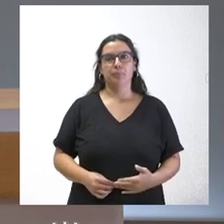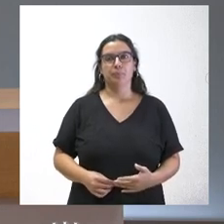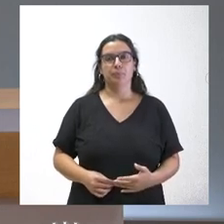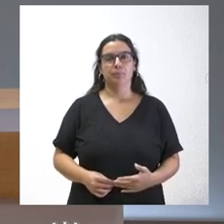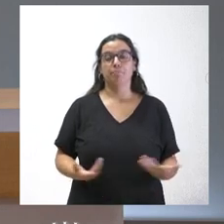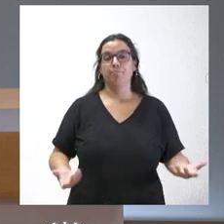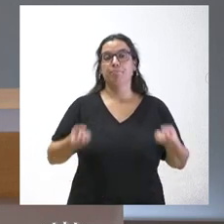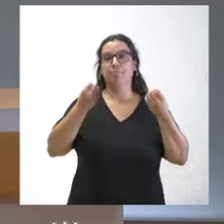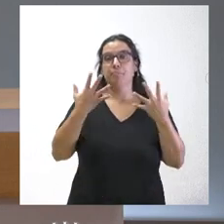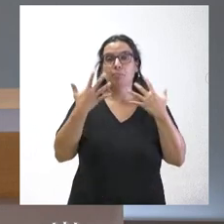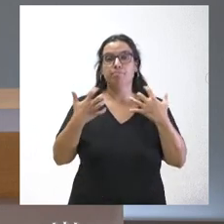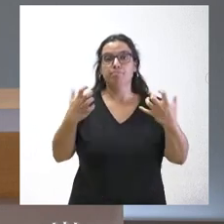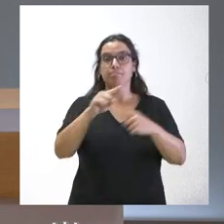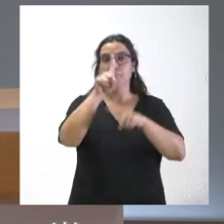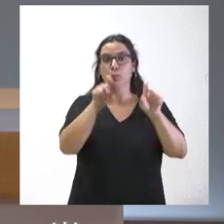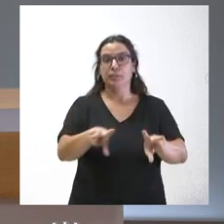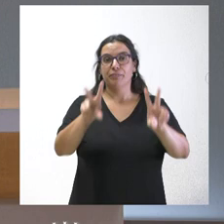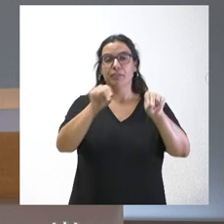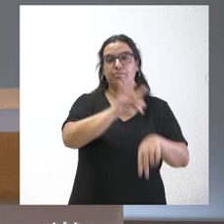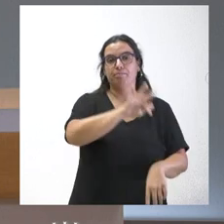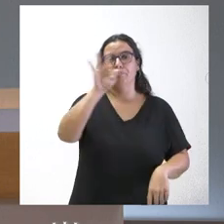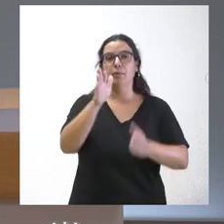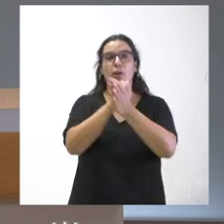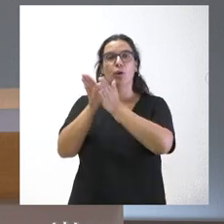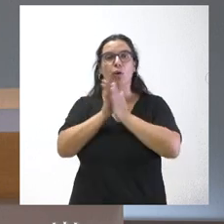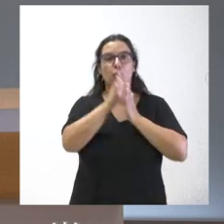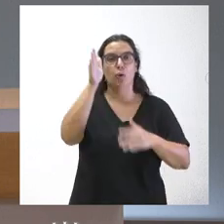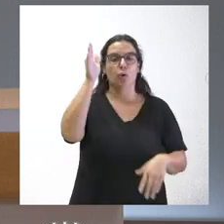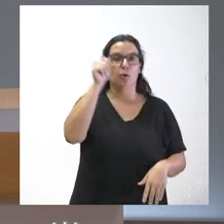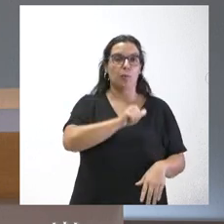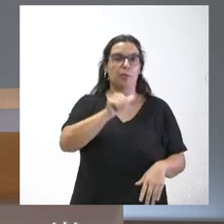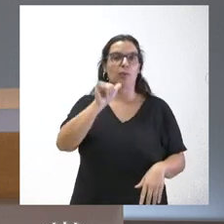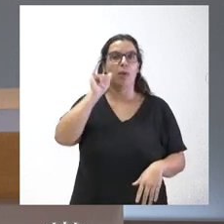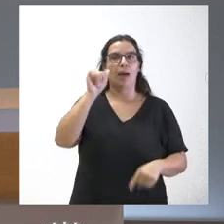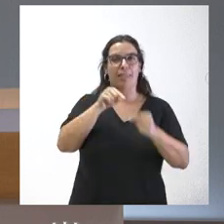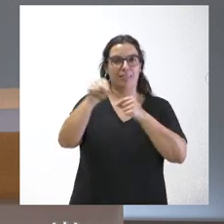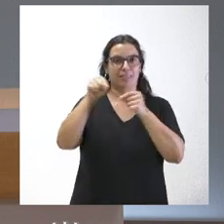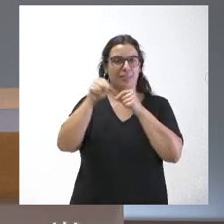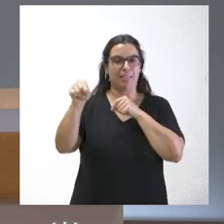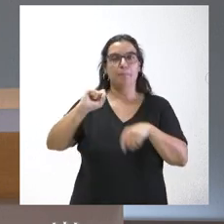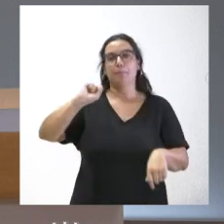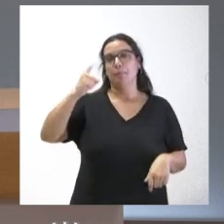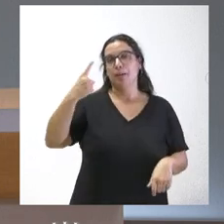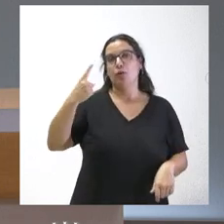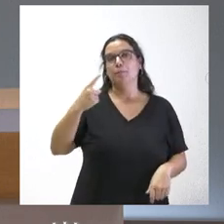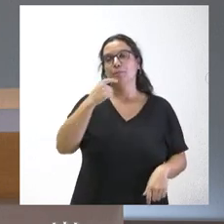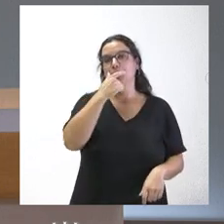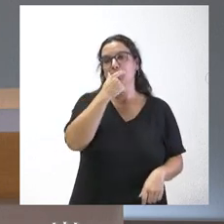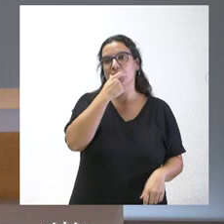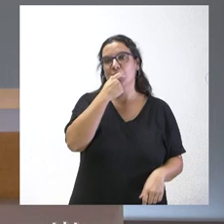bien pues si no hay más preguntas en la sala damos paso a los compañeros que nos siguen de manera telemática y comenzamos en